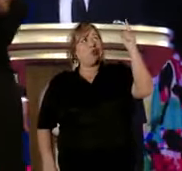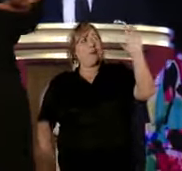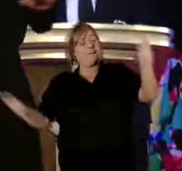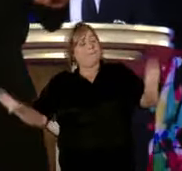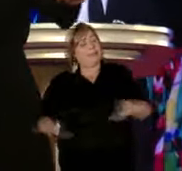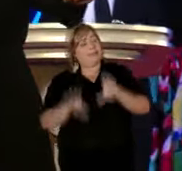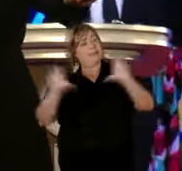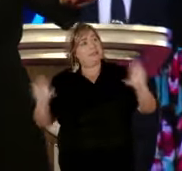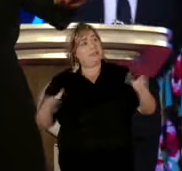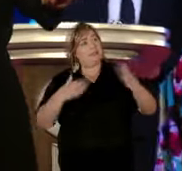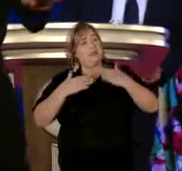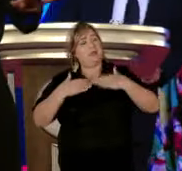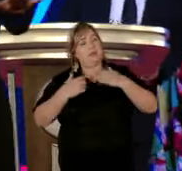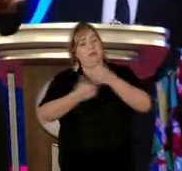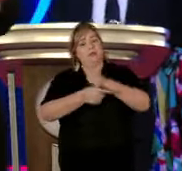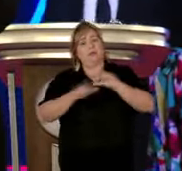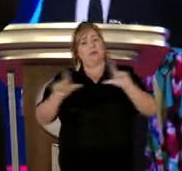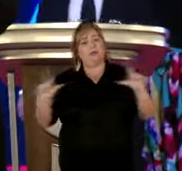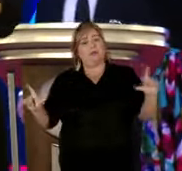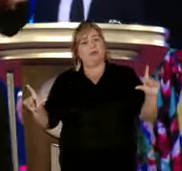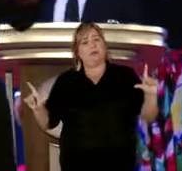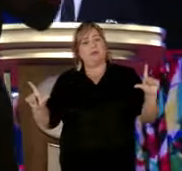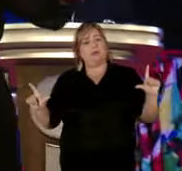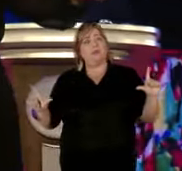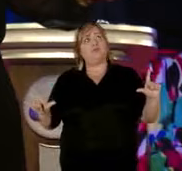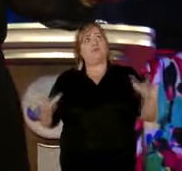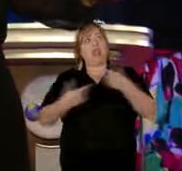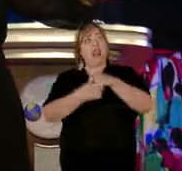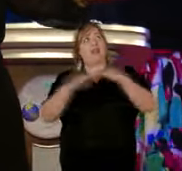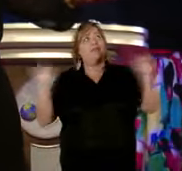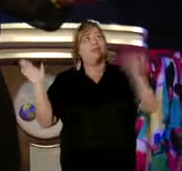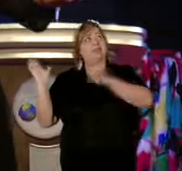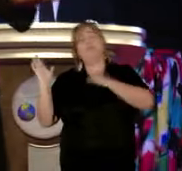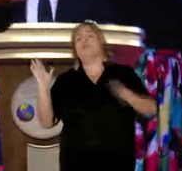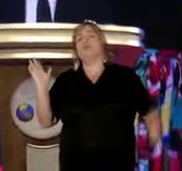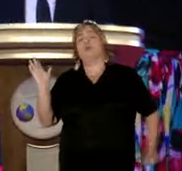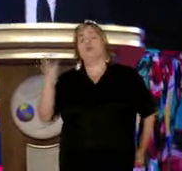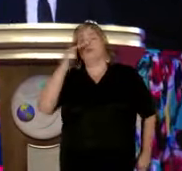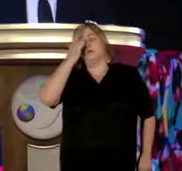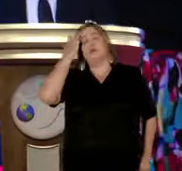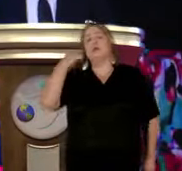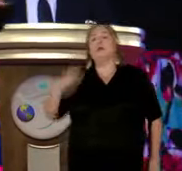libre, libre, Señor.